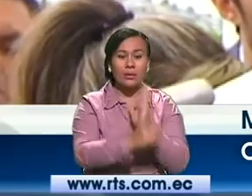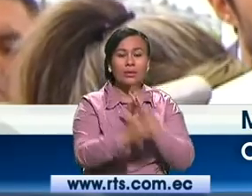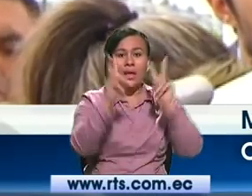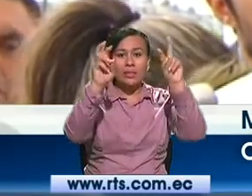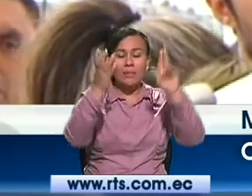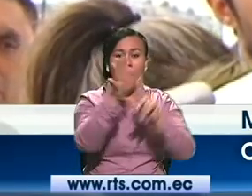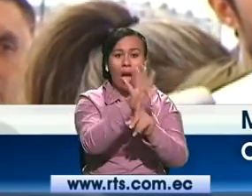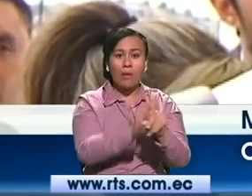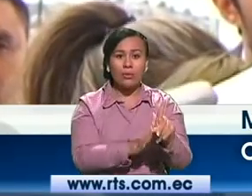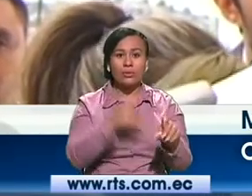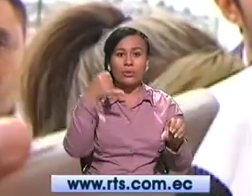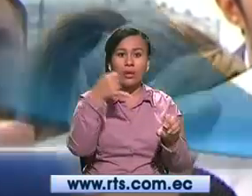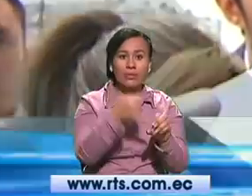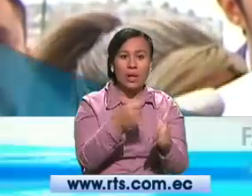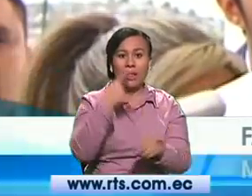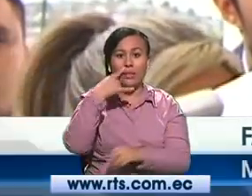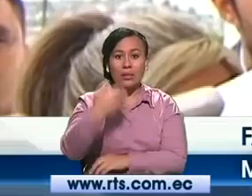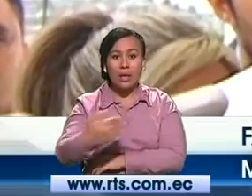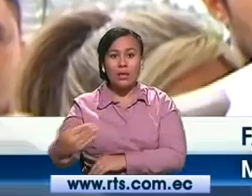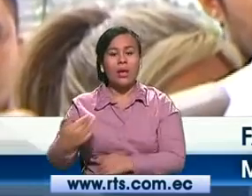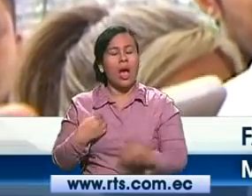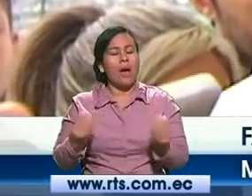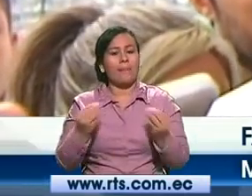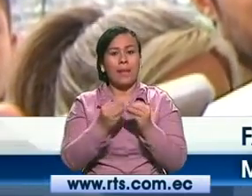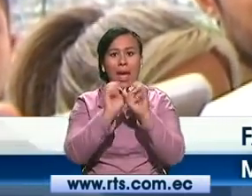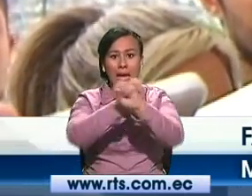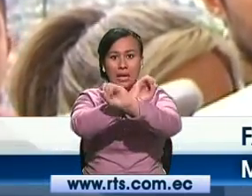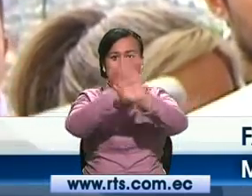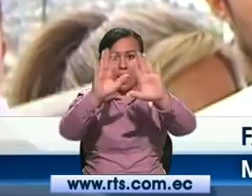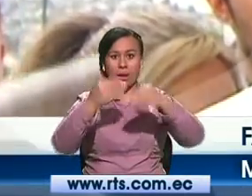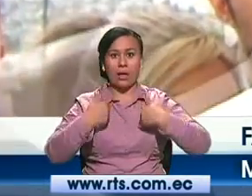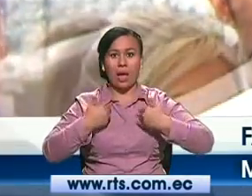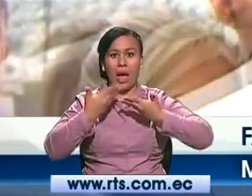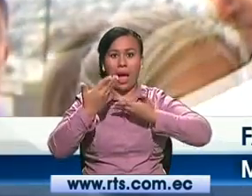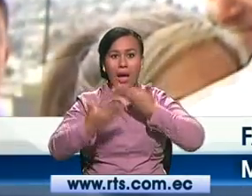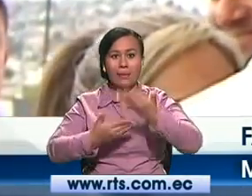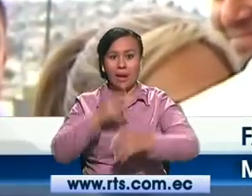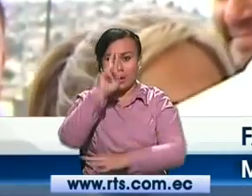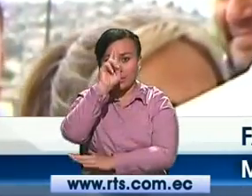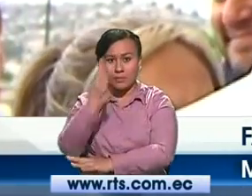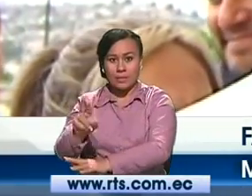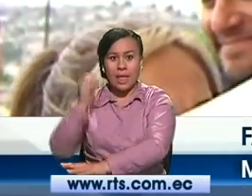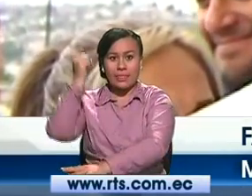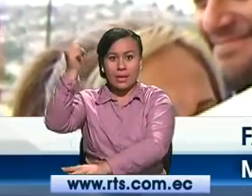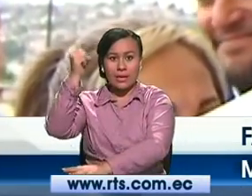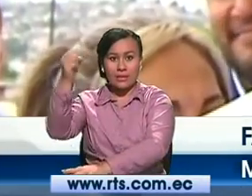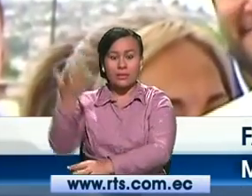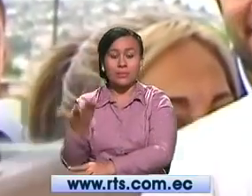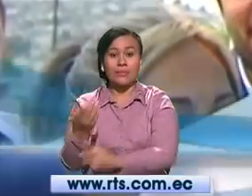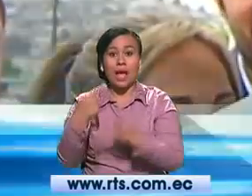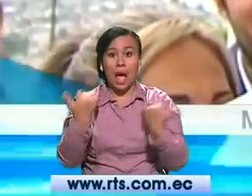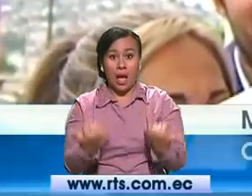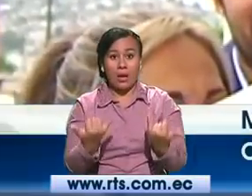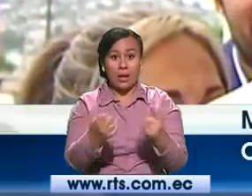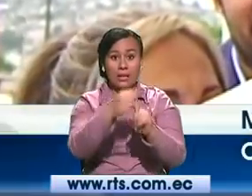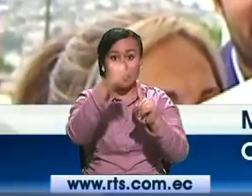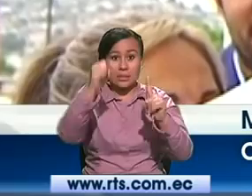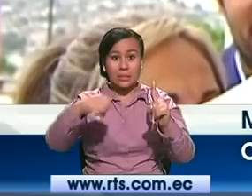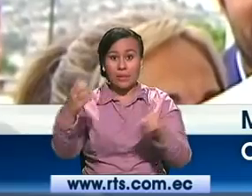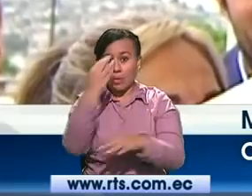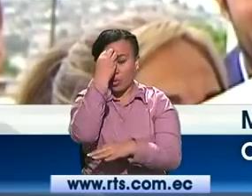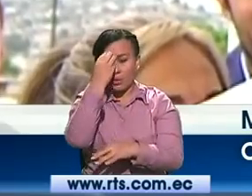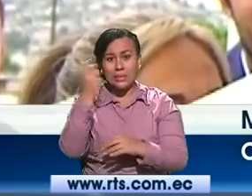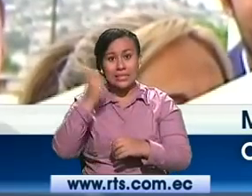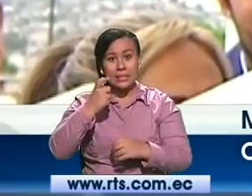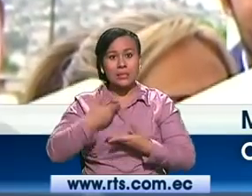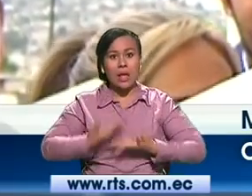en información. Segundo, lo que más nos interesa a nosotros es la restitución de derechos. Por lo tanto, el sistema educativo tiene que garantizar el derecho al estudio,